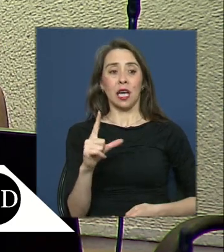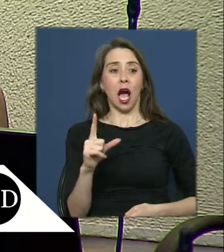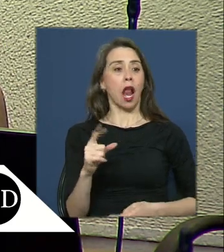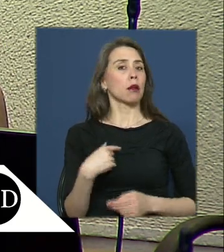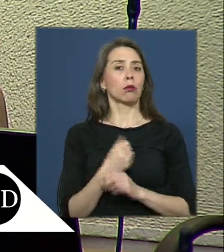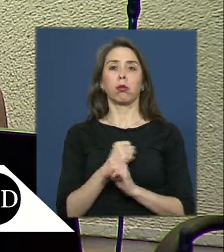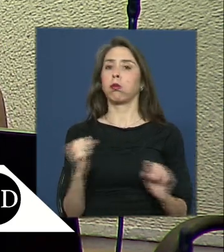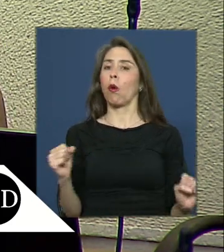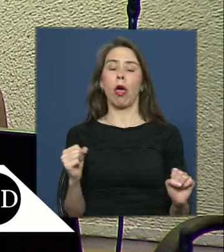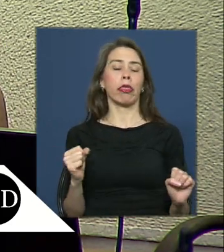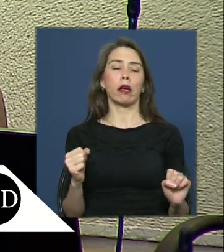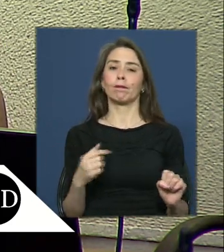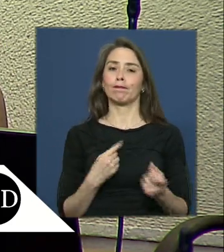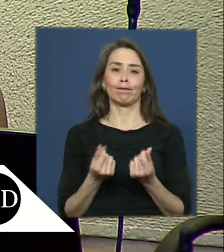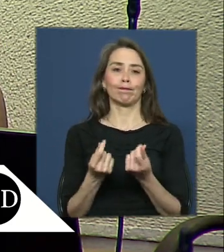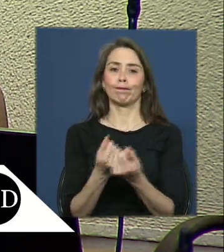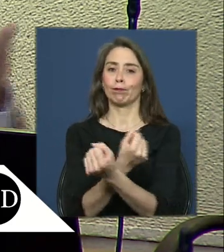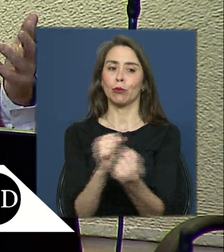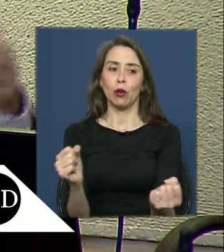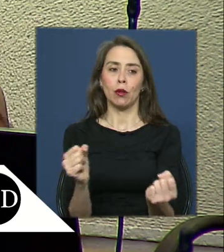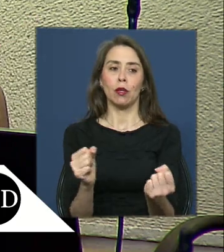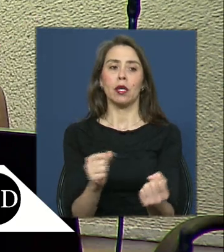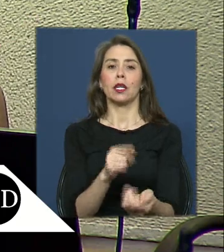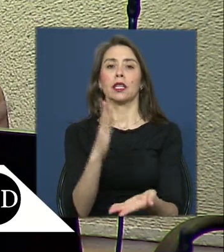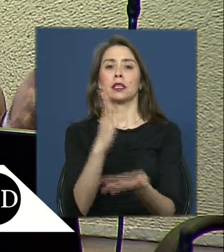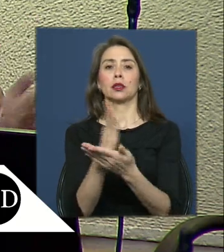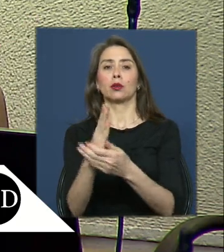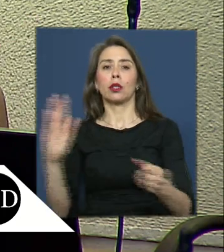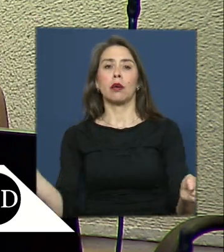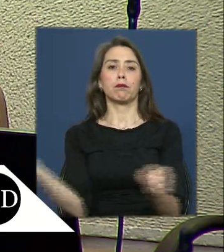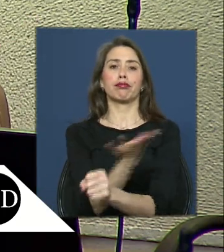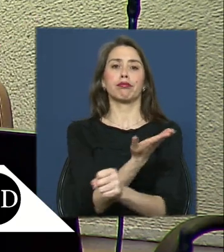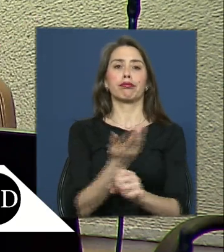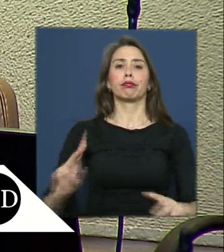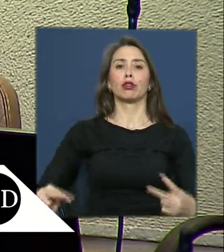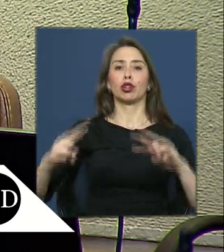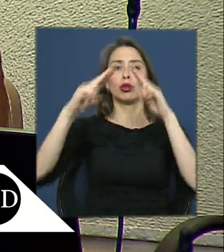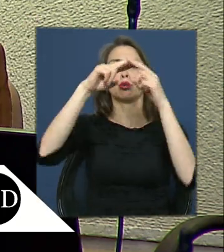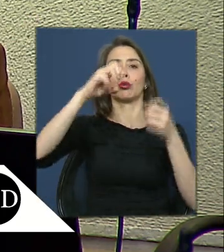y muchos establecimientos pueden ser reemplazados por mall